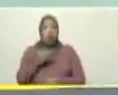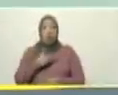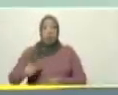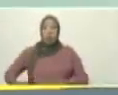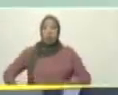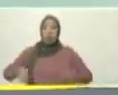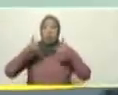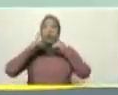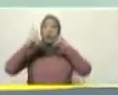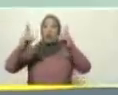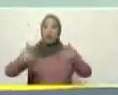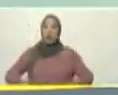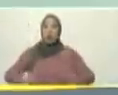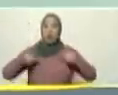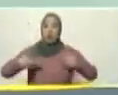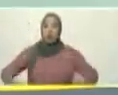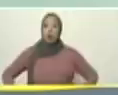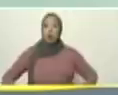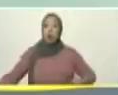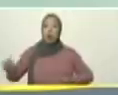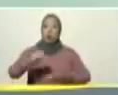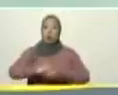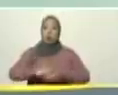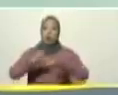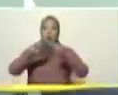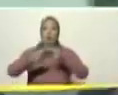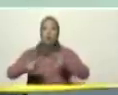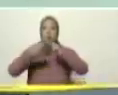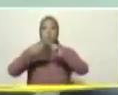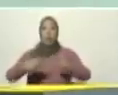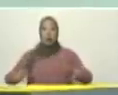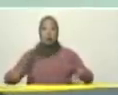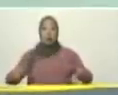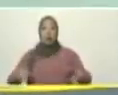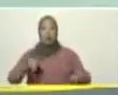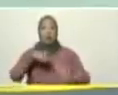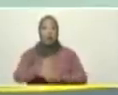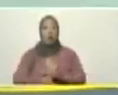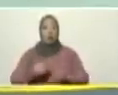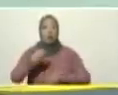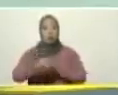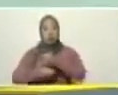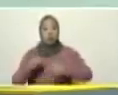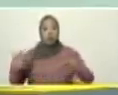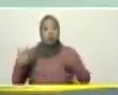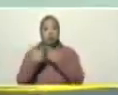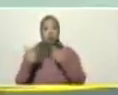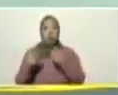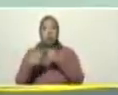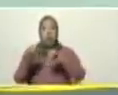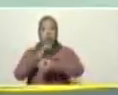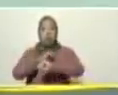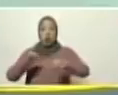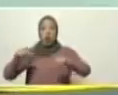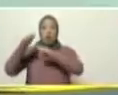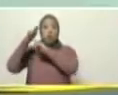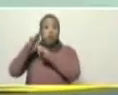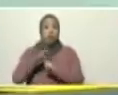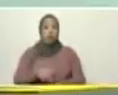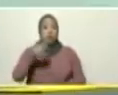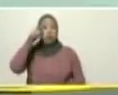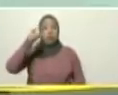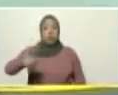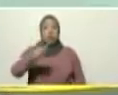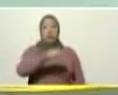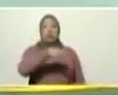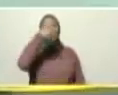humanos, que realmente vuelva a hablar otra vez de paz y que no sea los que estén alimentando una guerra que al final va a perjudicar a todo el mundo, va a